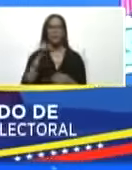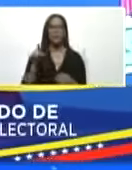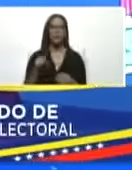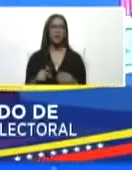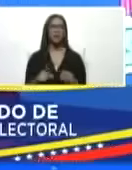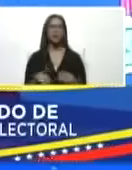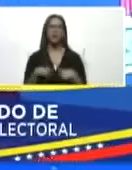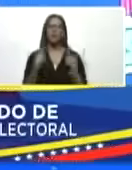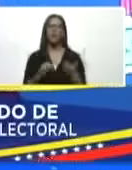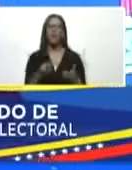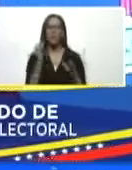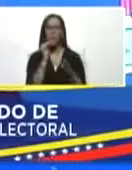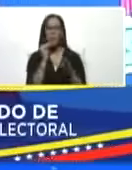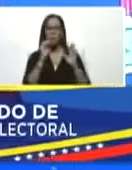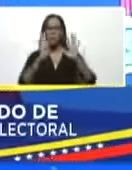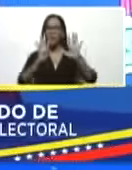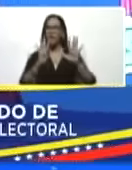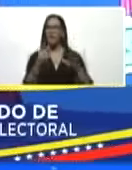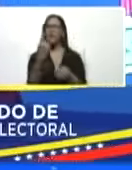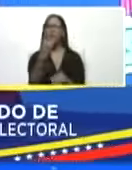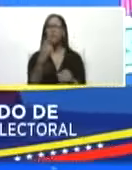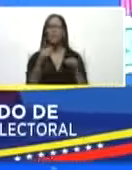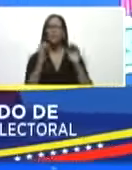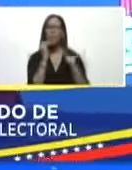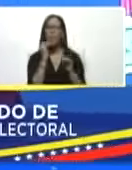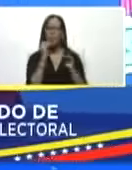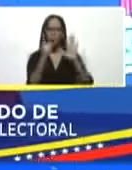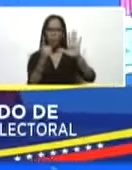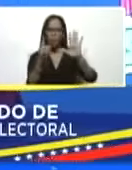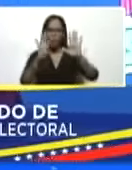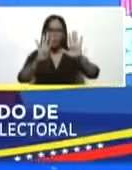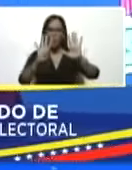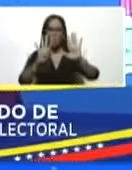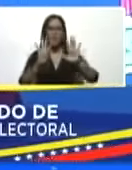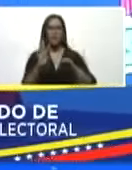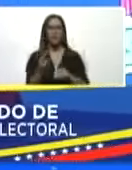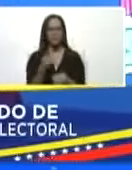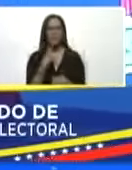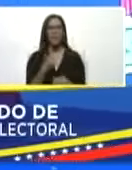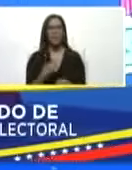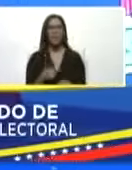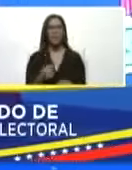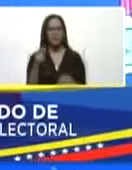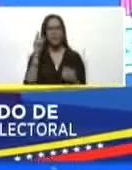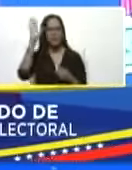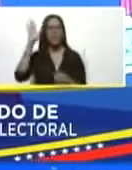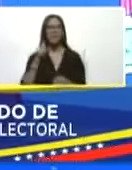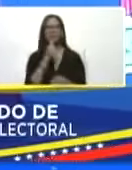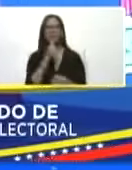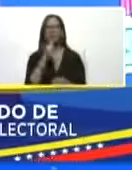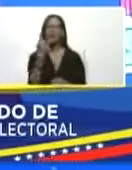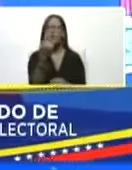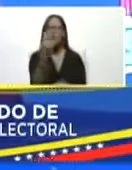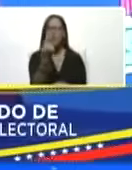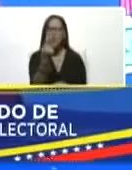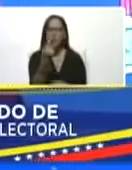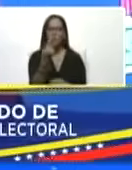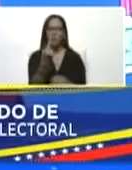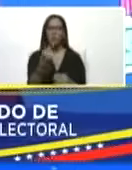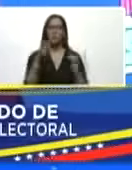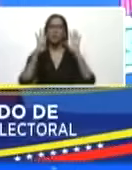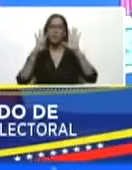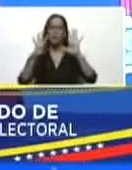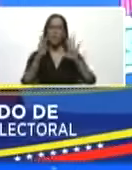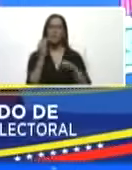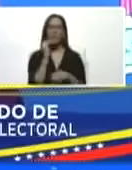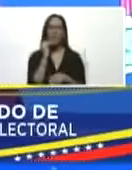nueve patarucos, uno solo de los nuevos patarucos. Díganme, por favor, levanten la mano y les doy la palabra. Uno solo de los nueve